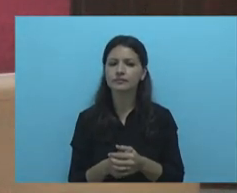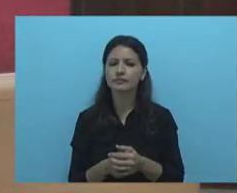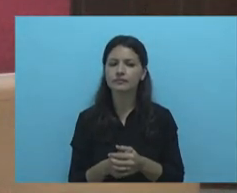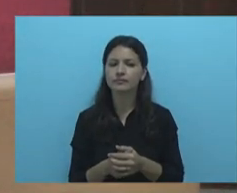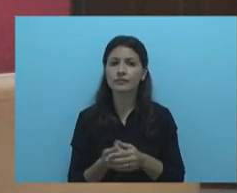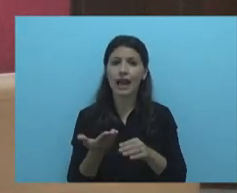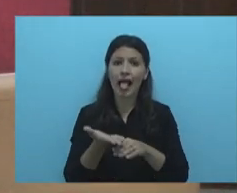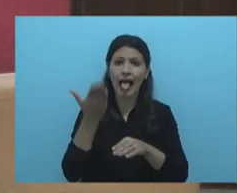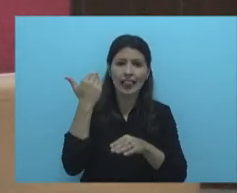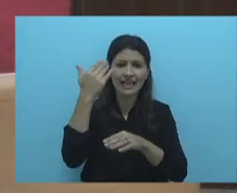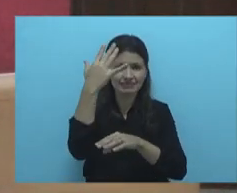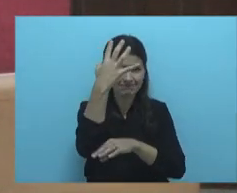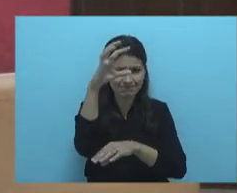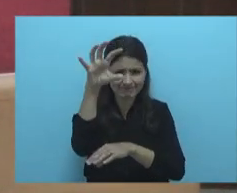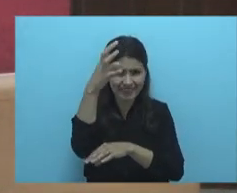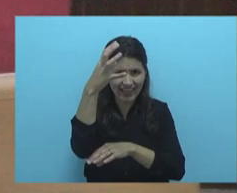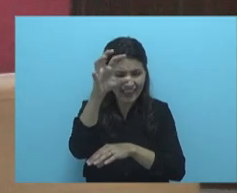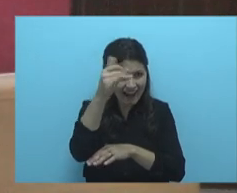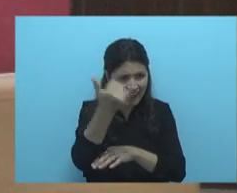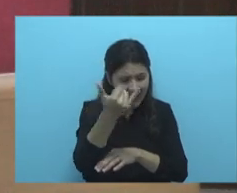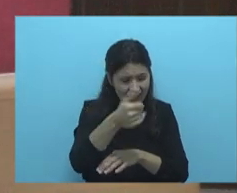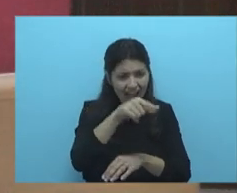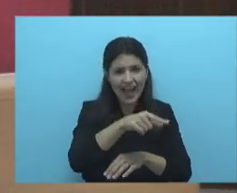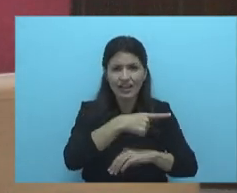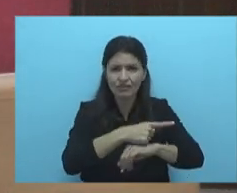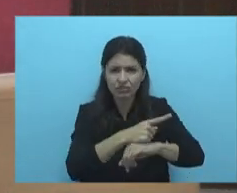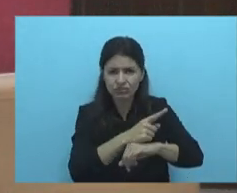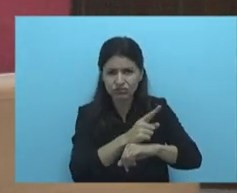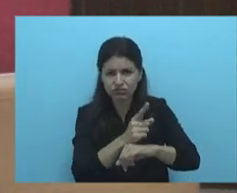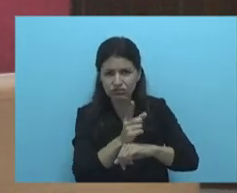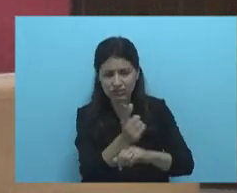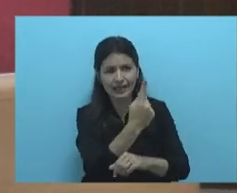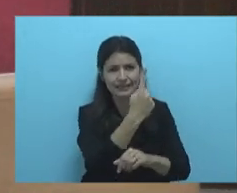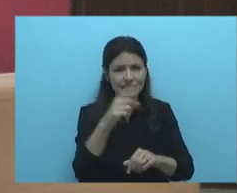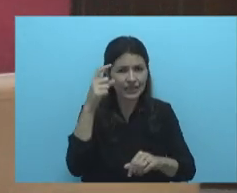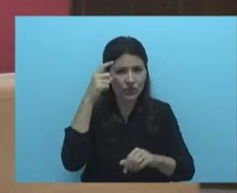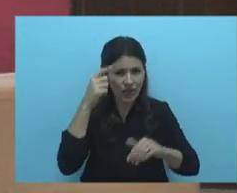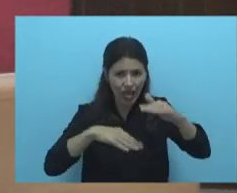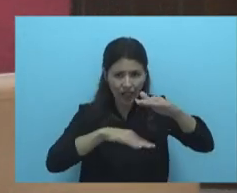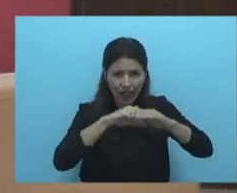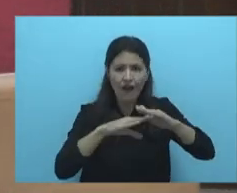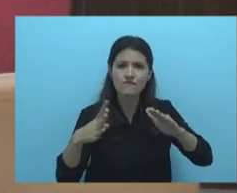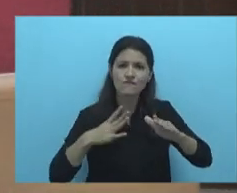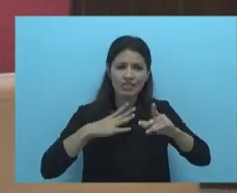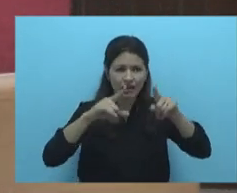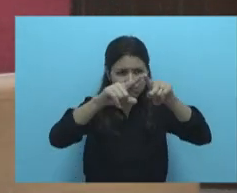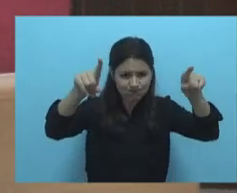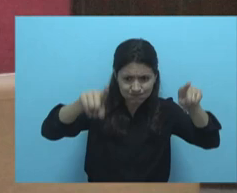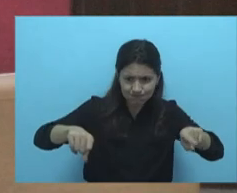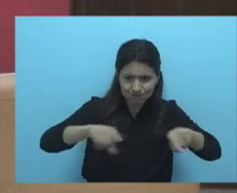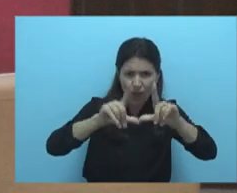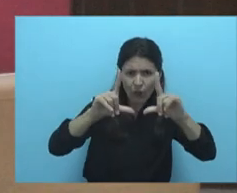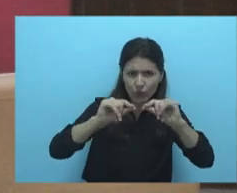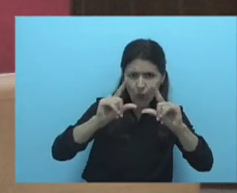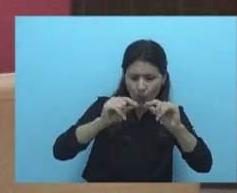radares, la velocidad máxima era 110, se baja a 80, todavía no está puesta la cartelería, necesita el